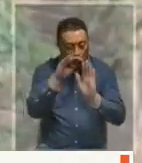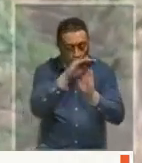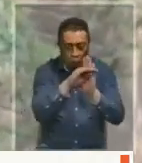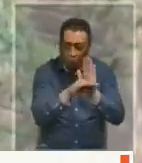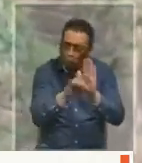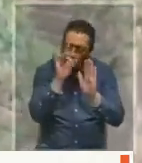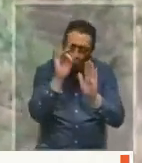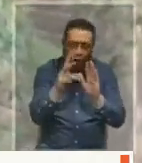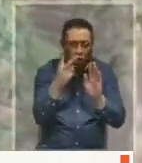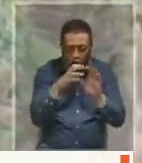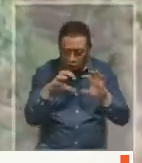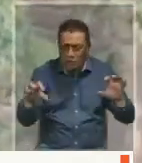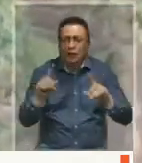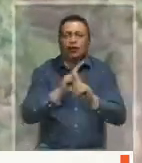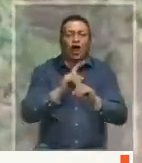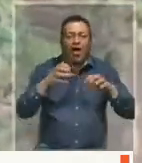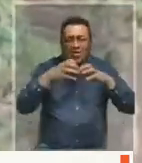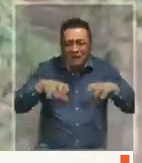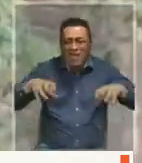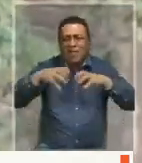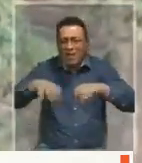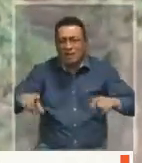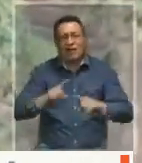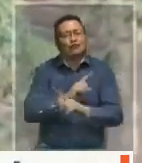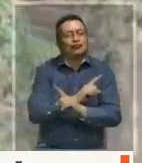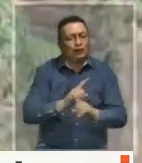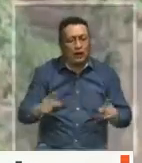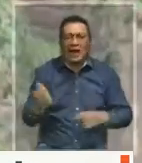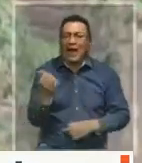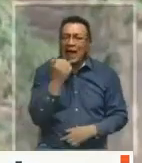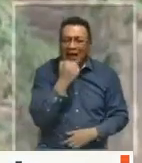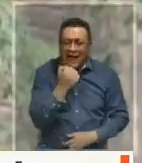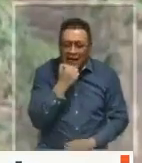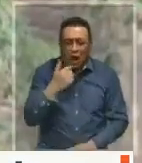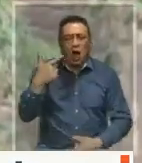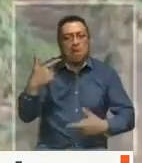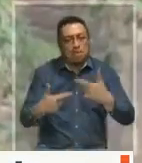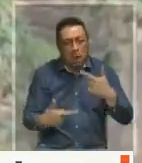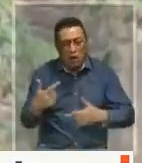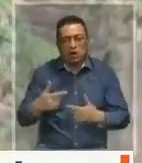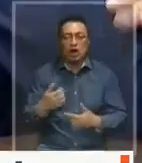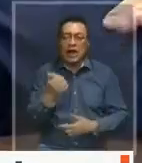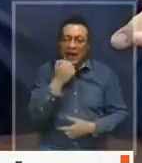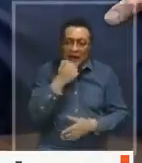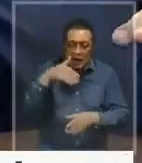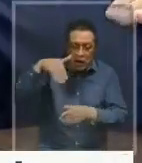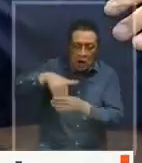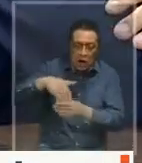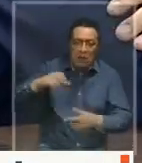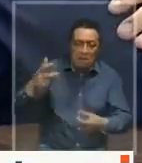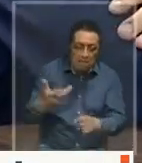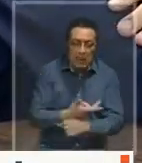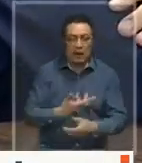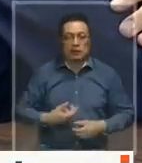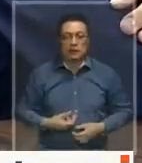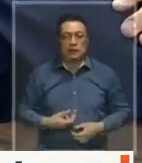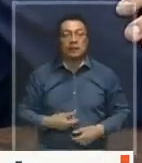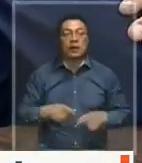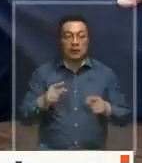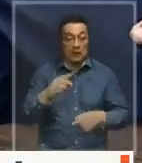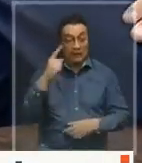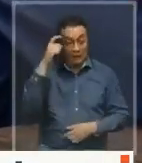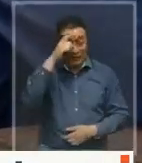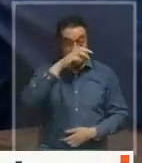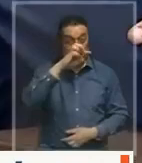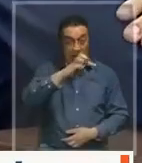oficialismo. Seguir dividiendo es un error tremendo, un error político y un error electoral. Complejo escenario porque el PPD y